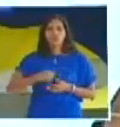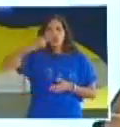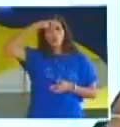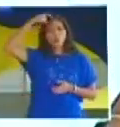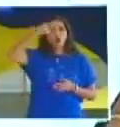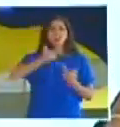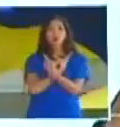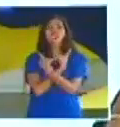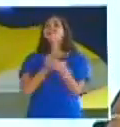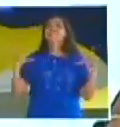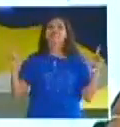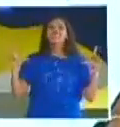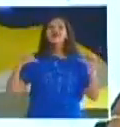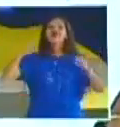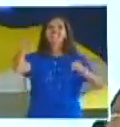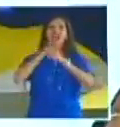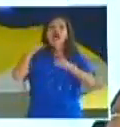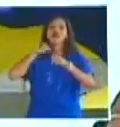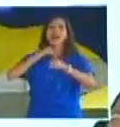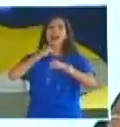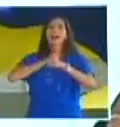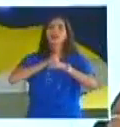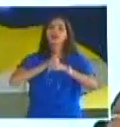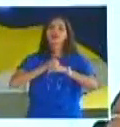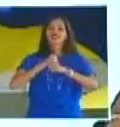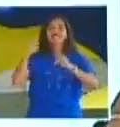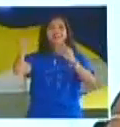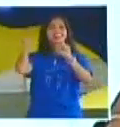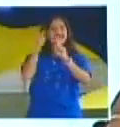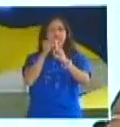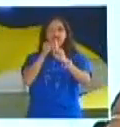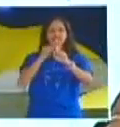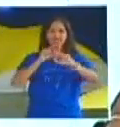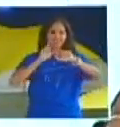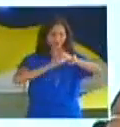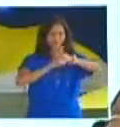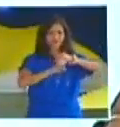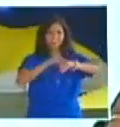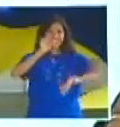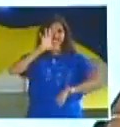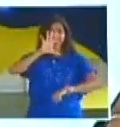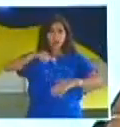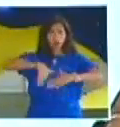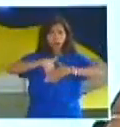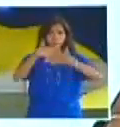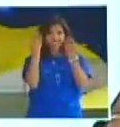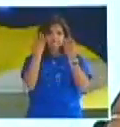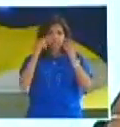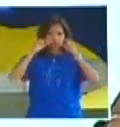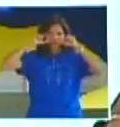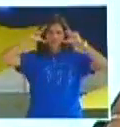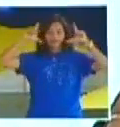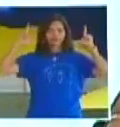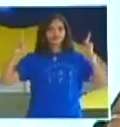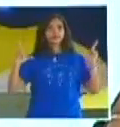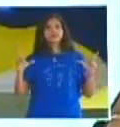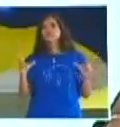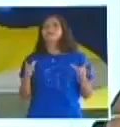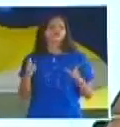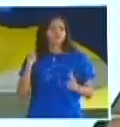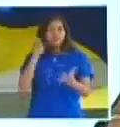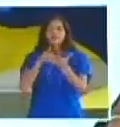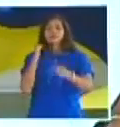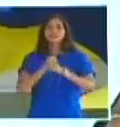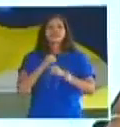Un pueblo libre trabajando. Desde primera hora, desde las 5 de la mañana, estaba la gente en